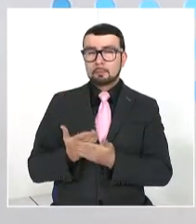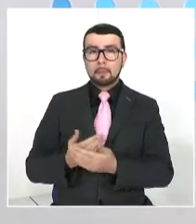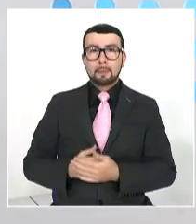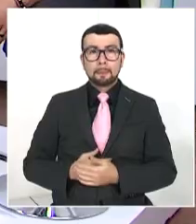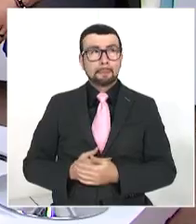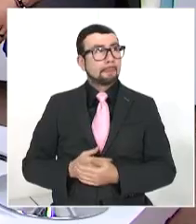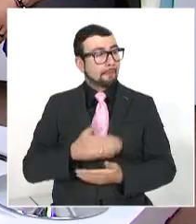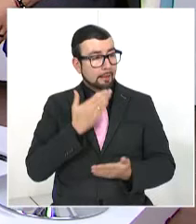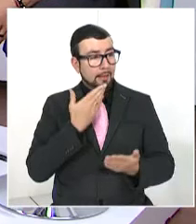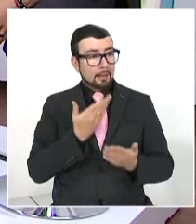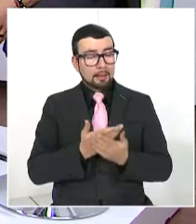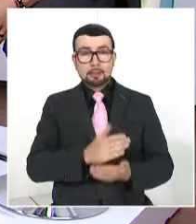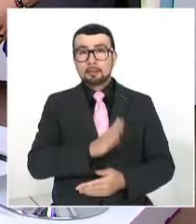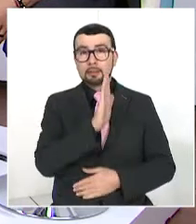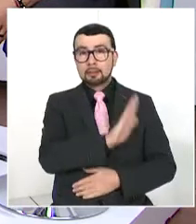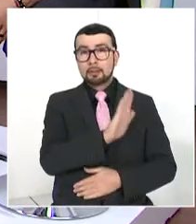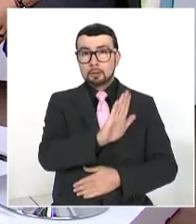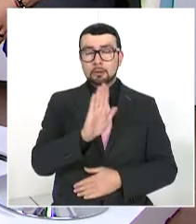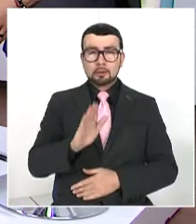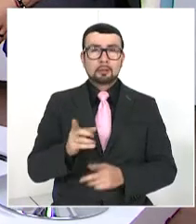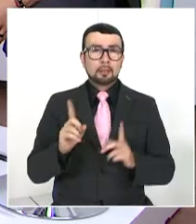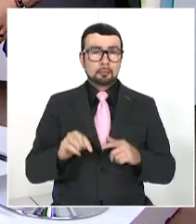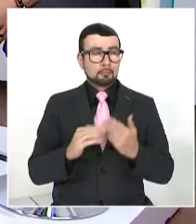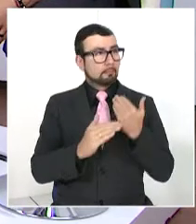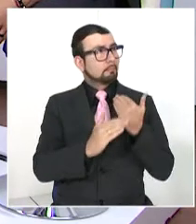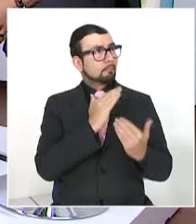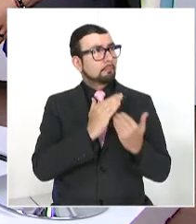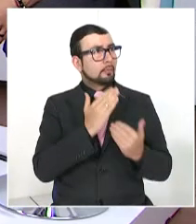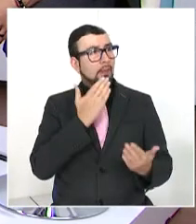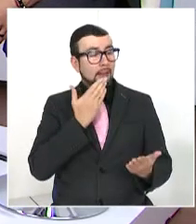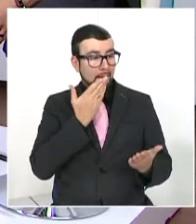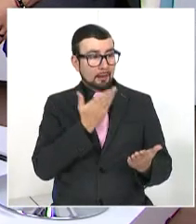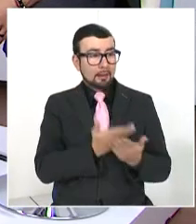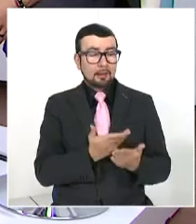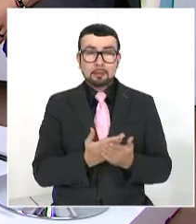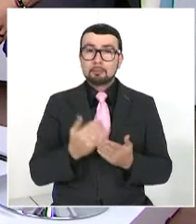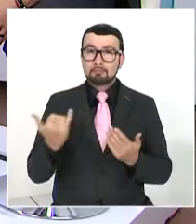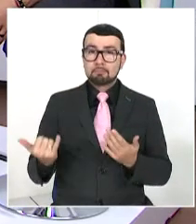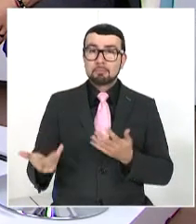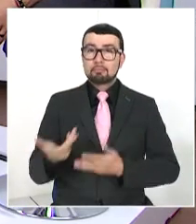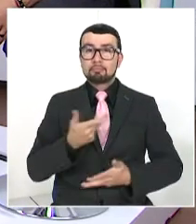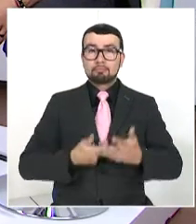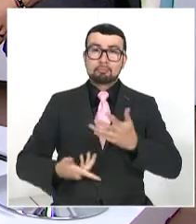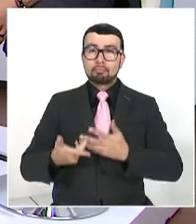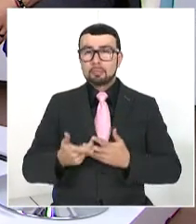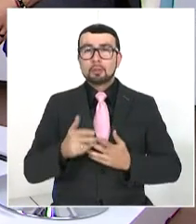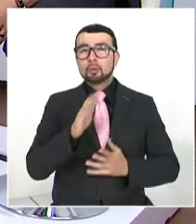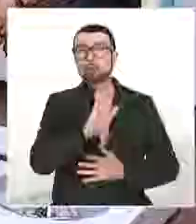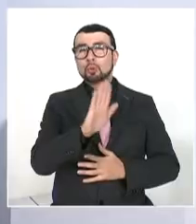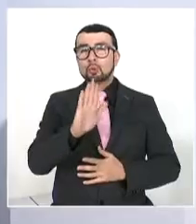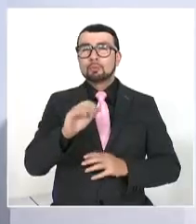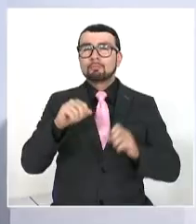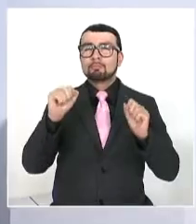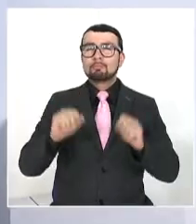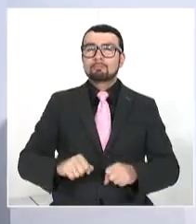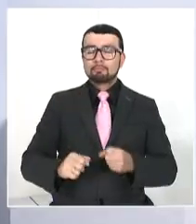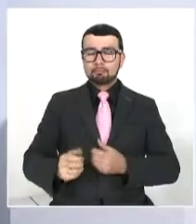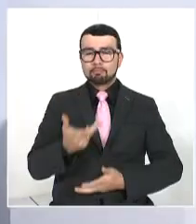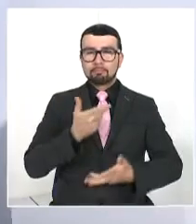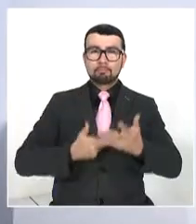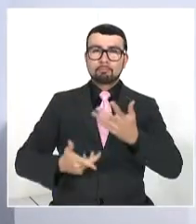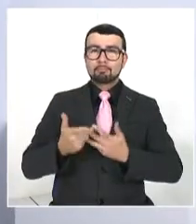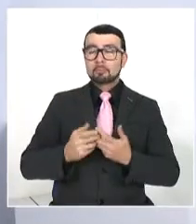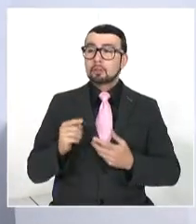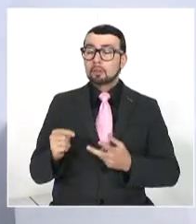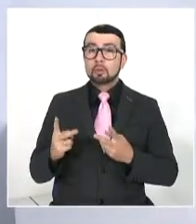Muchas gracias a ustedes y también por esta invitación, por estar de nuevo aquí con ustedes y compartiendo con todos los televidentes